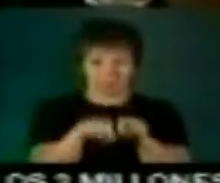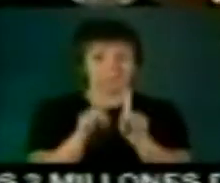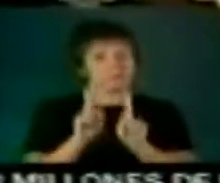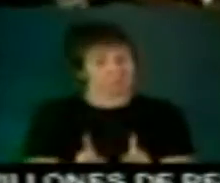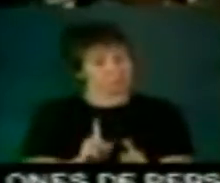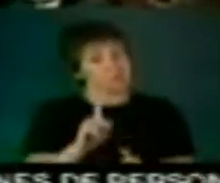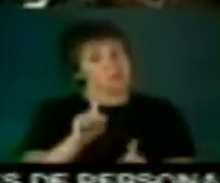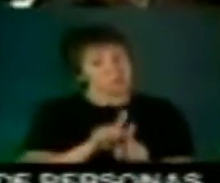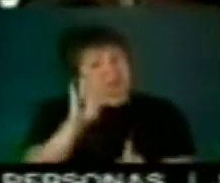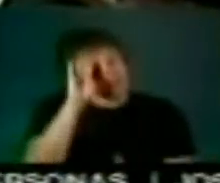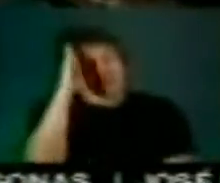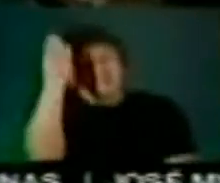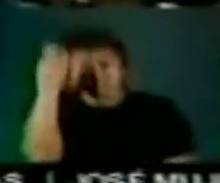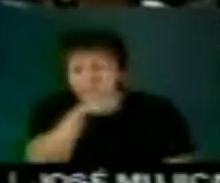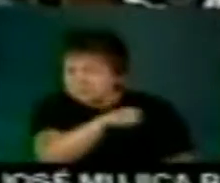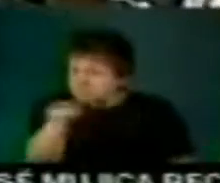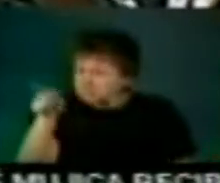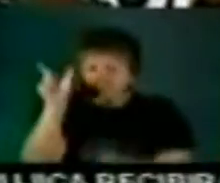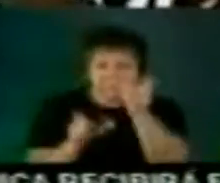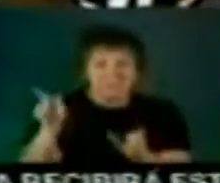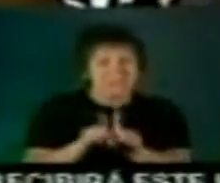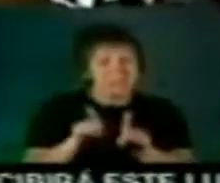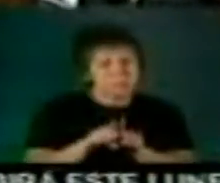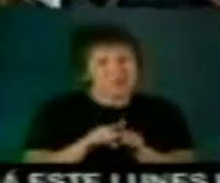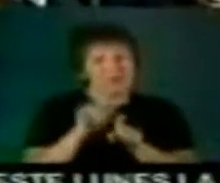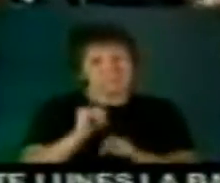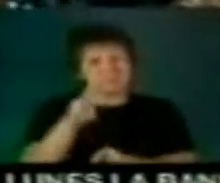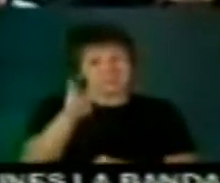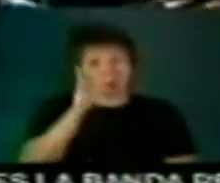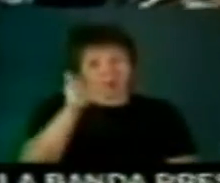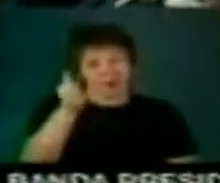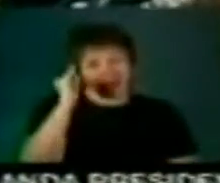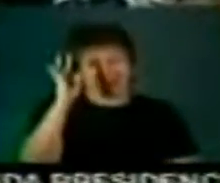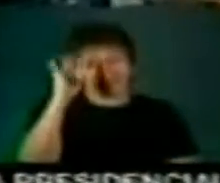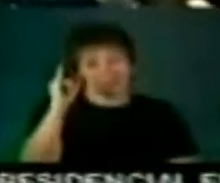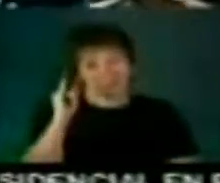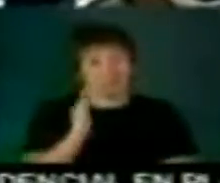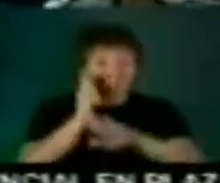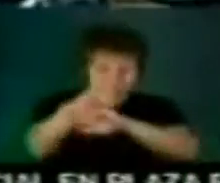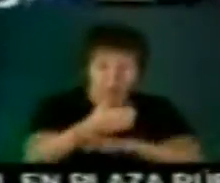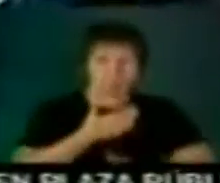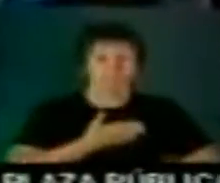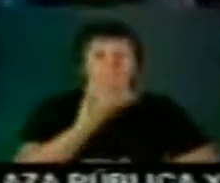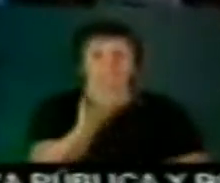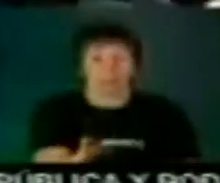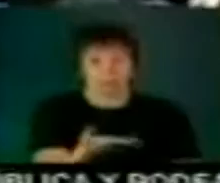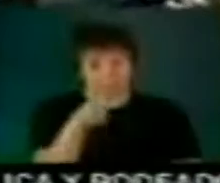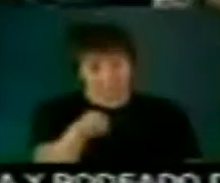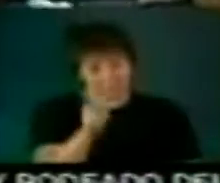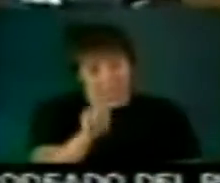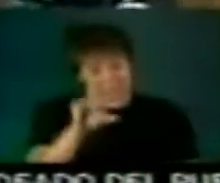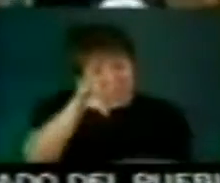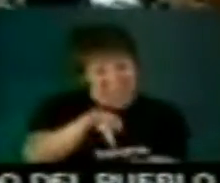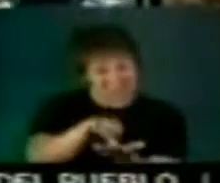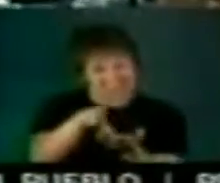Nuestro reconocimiento para aquellos compatriotas militares que sirven en Haití y han demostrado una admirable entereza